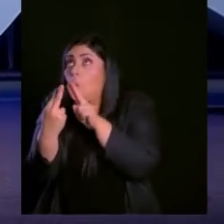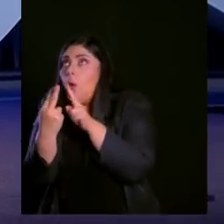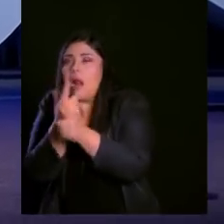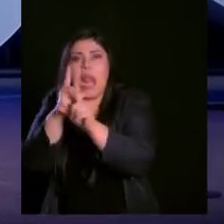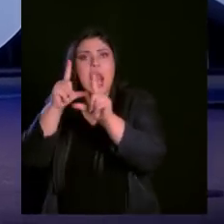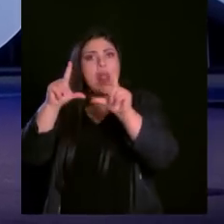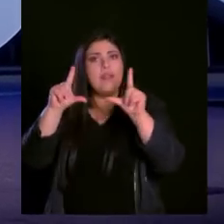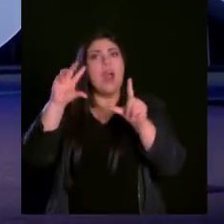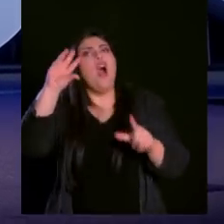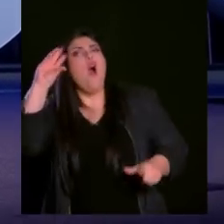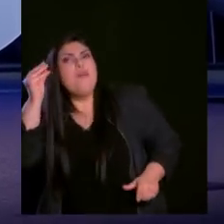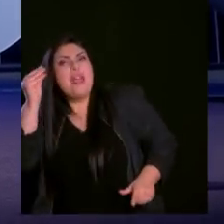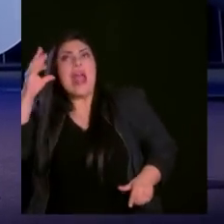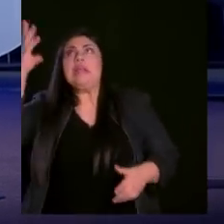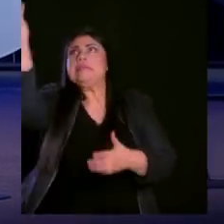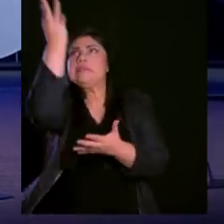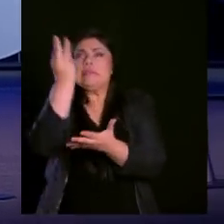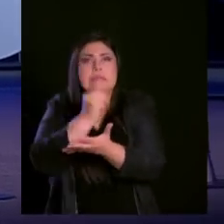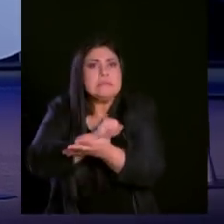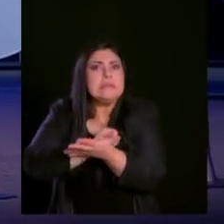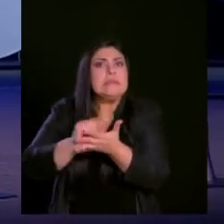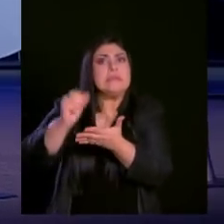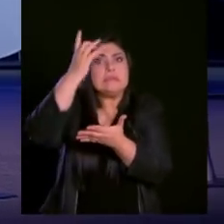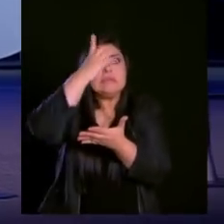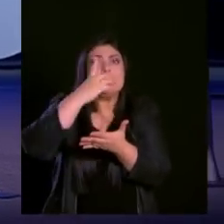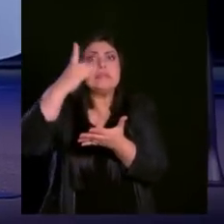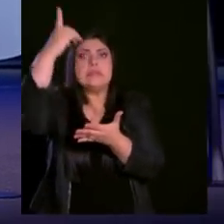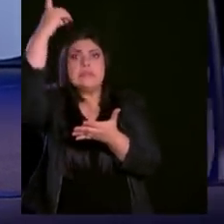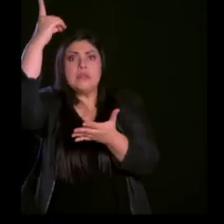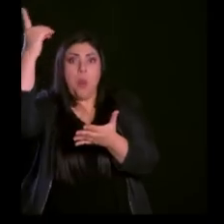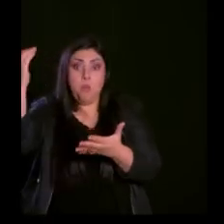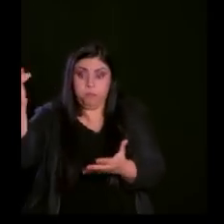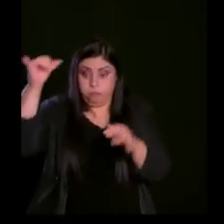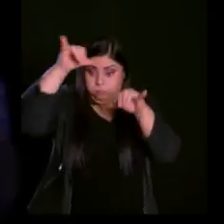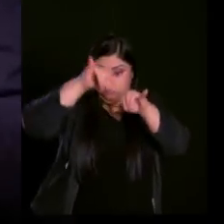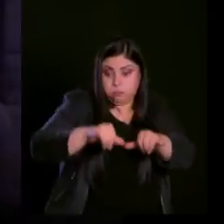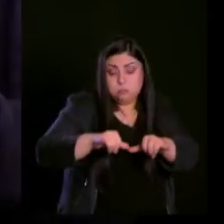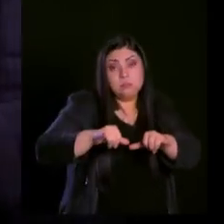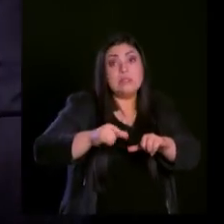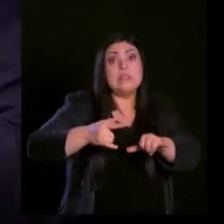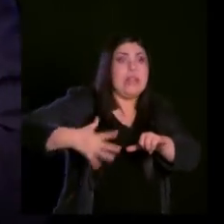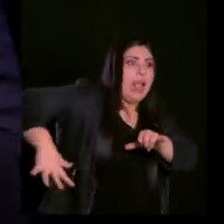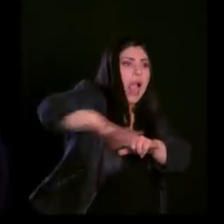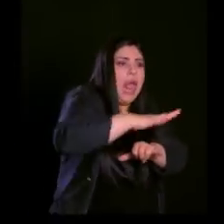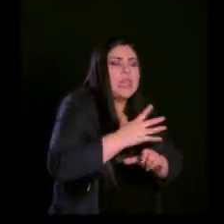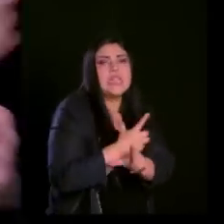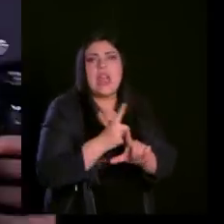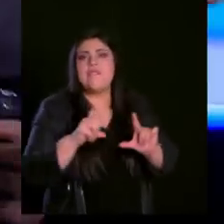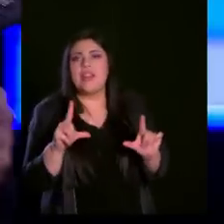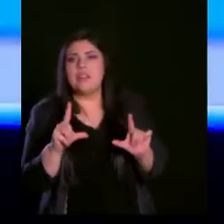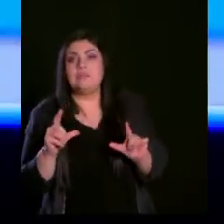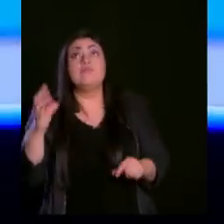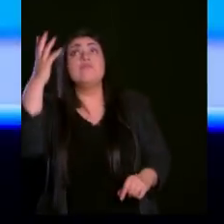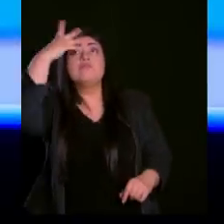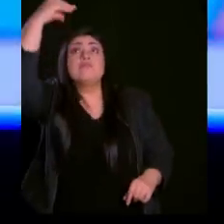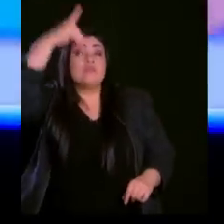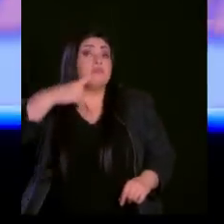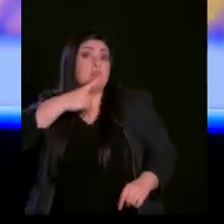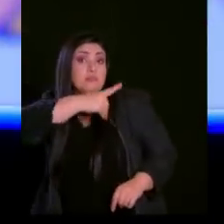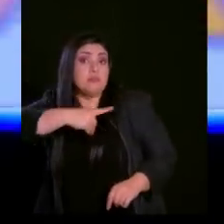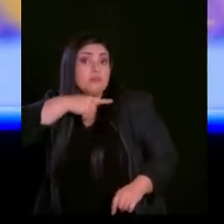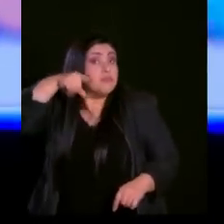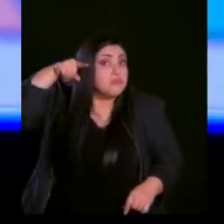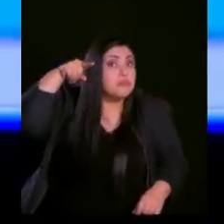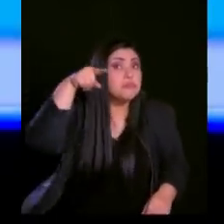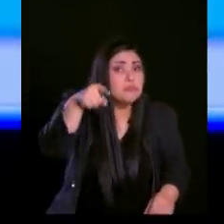libertad es un precio muy alto por el cual Jesús pagó pero desea que vivas en libertad pero si Hugo López regresa